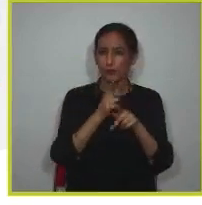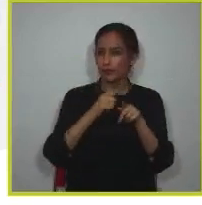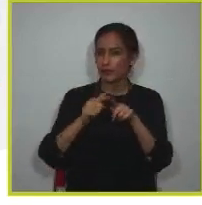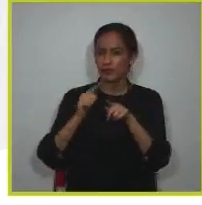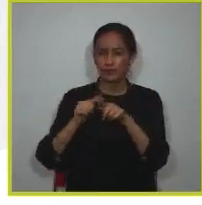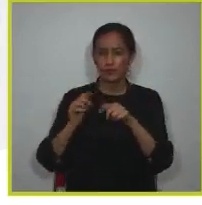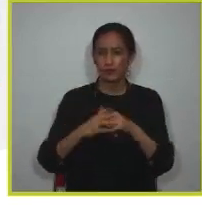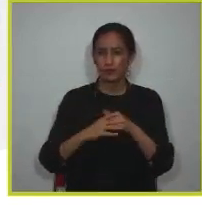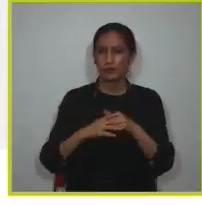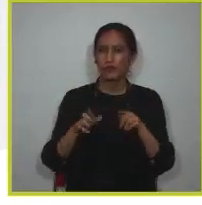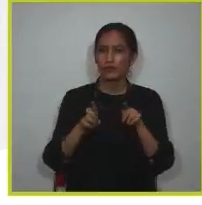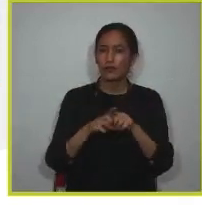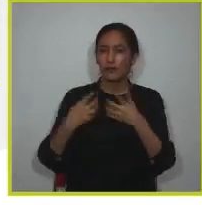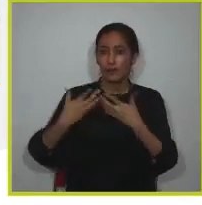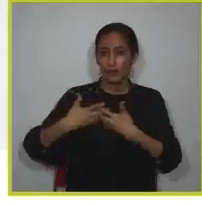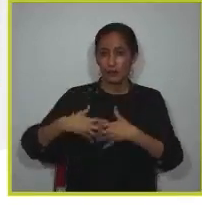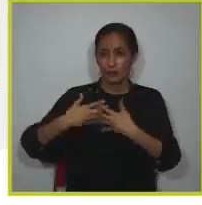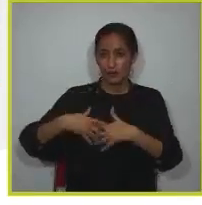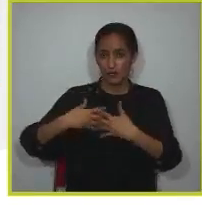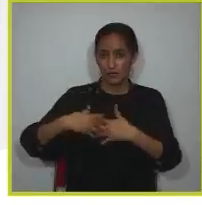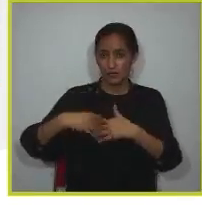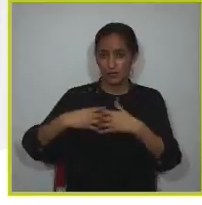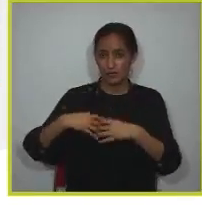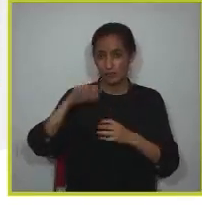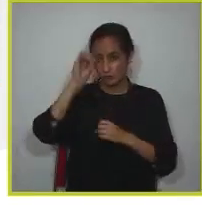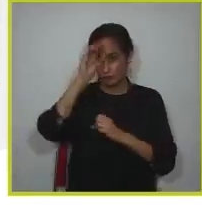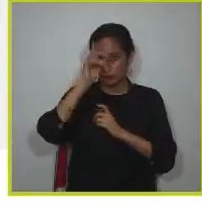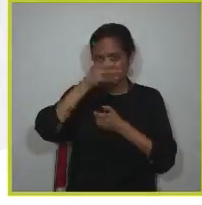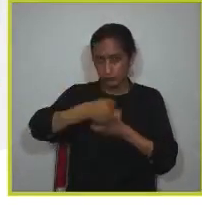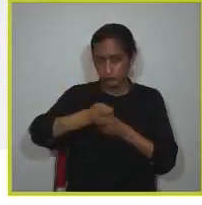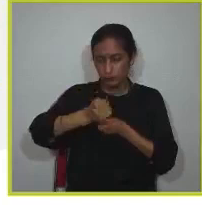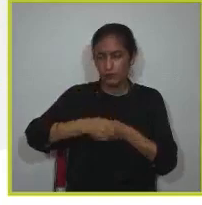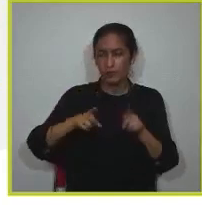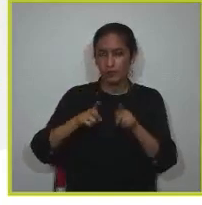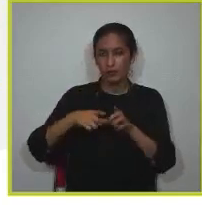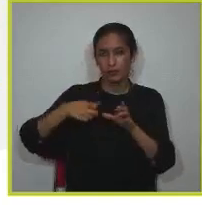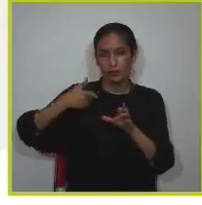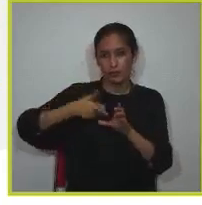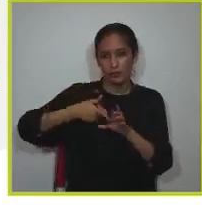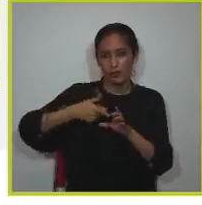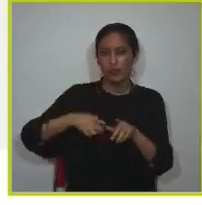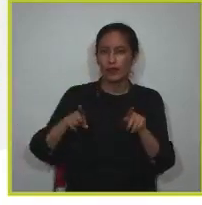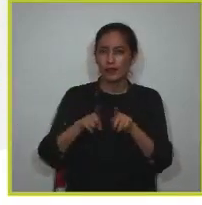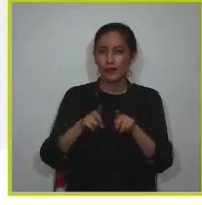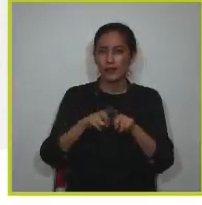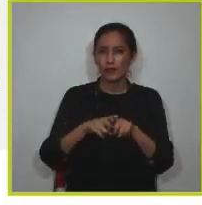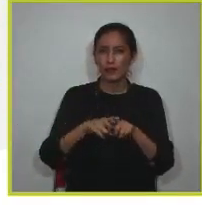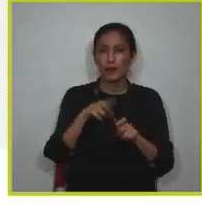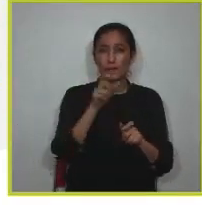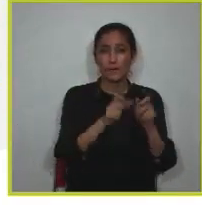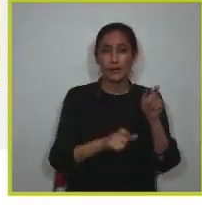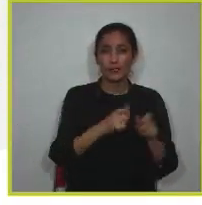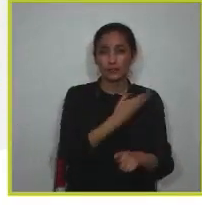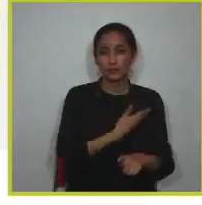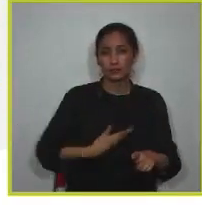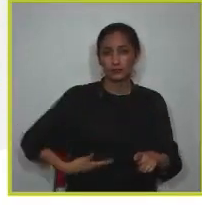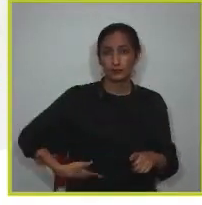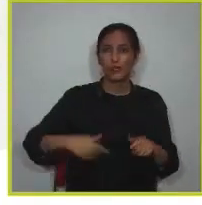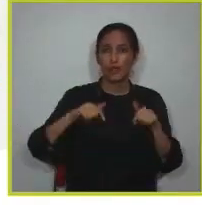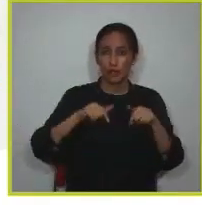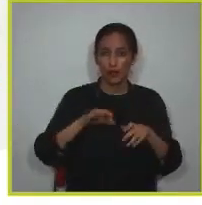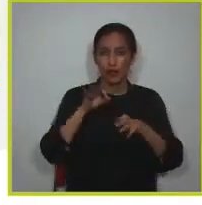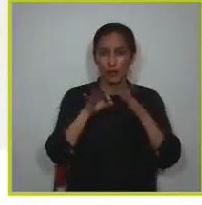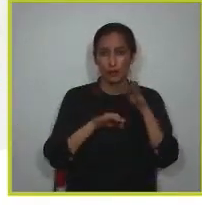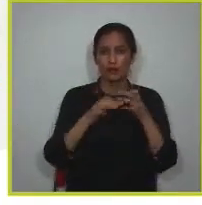en todas sus aristas desde las empresas mineras petroleras etcétera Pero también desde la parte del sector público que es la parte que estamos